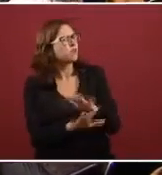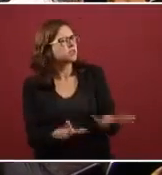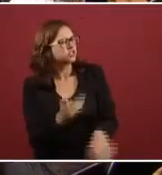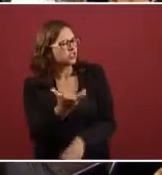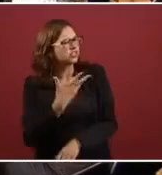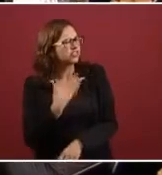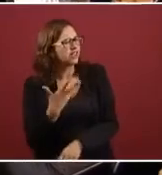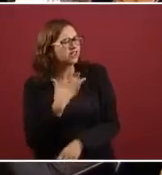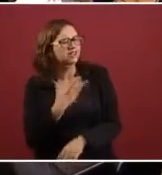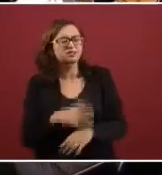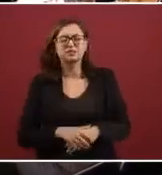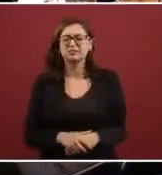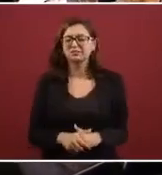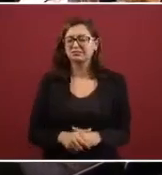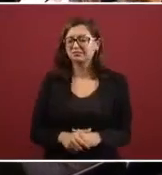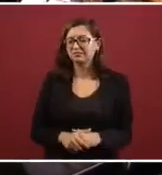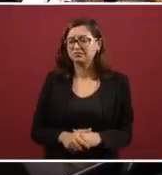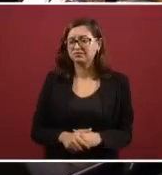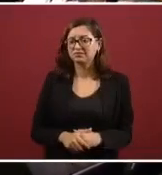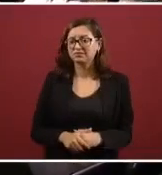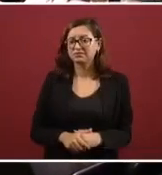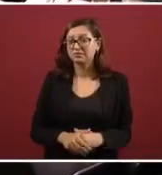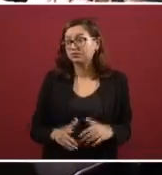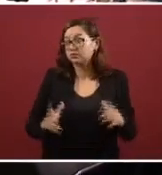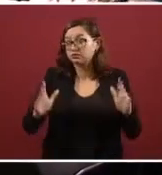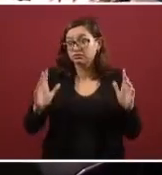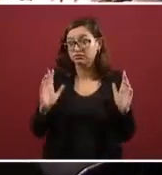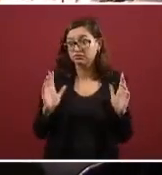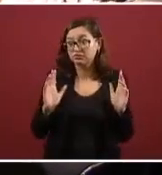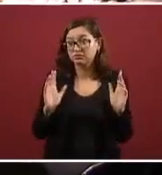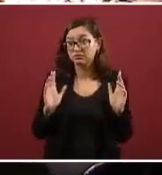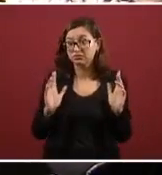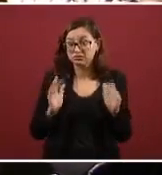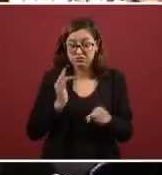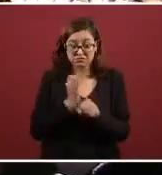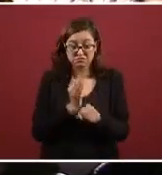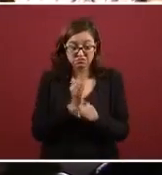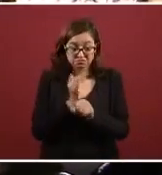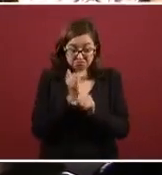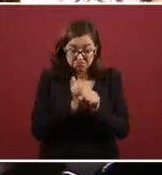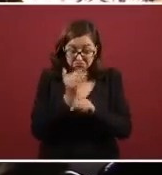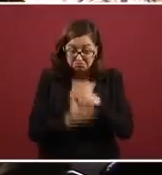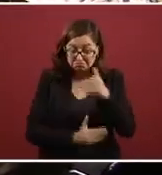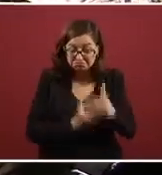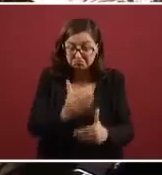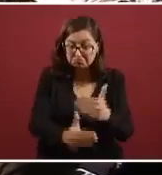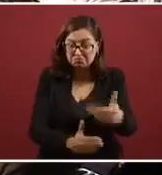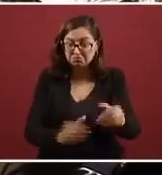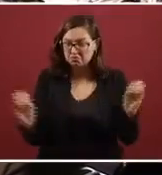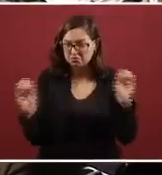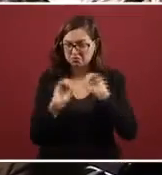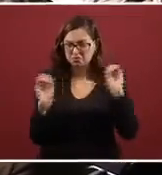De que no hay ninguna investigación en curso. Lo que